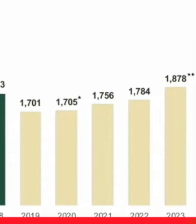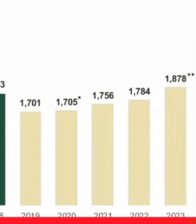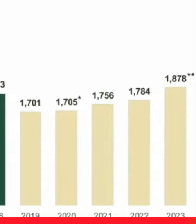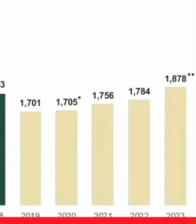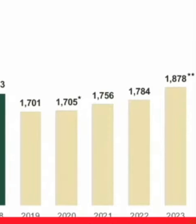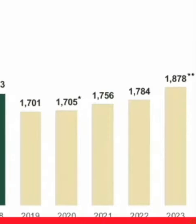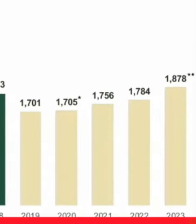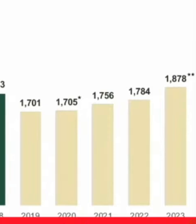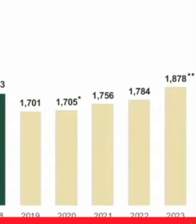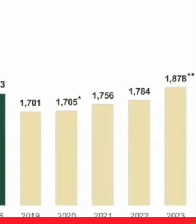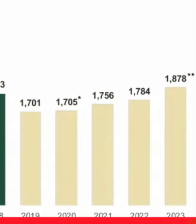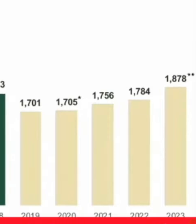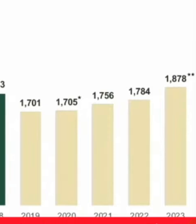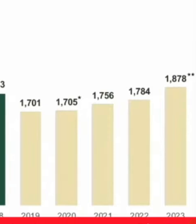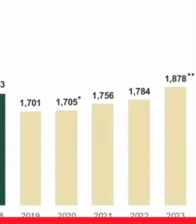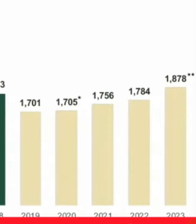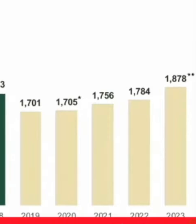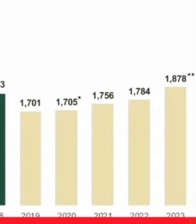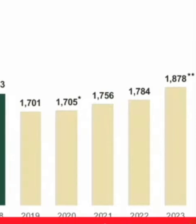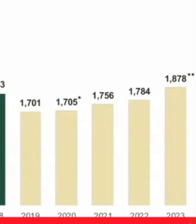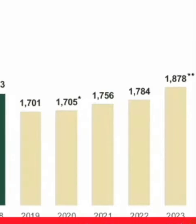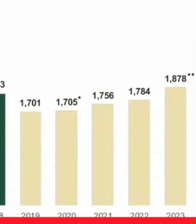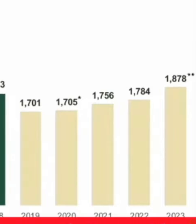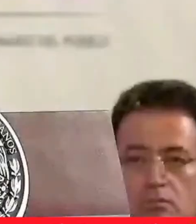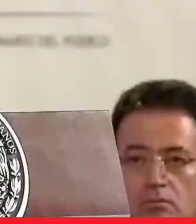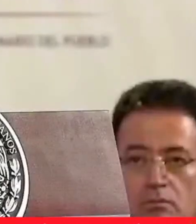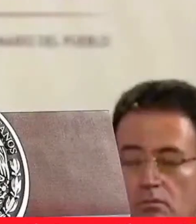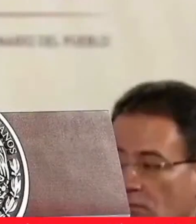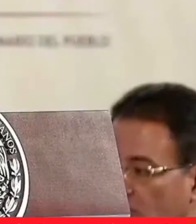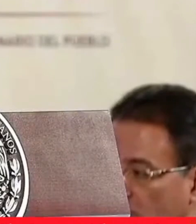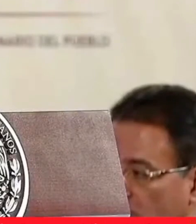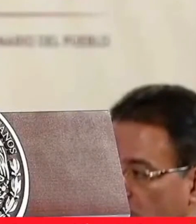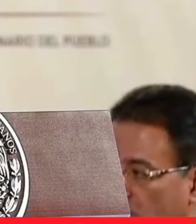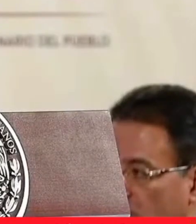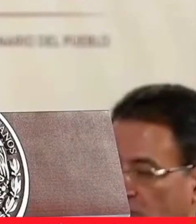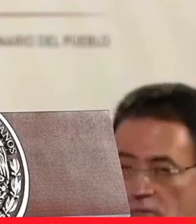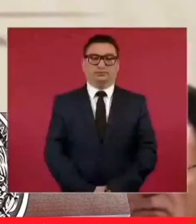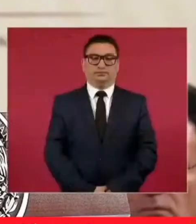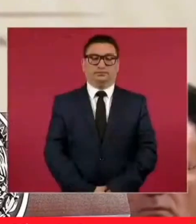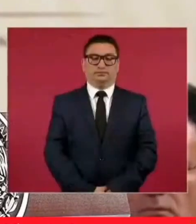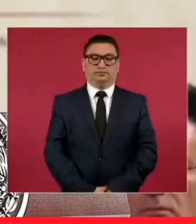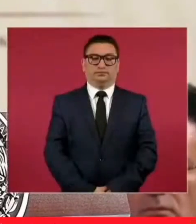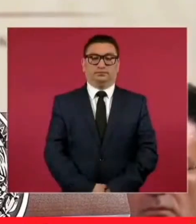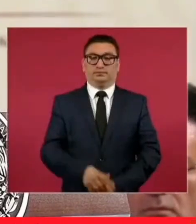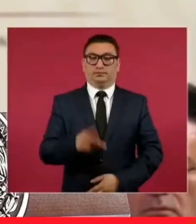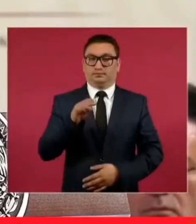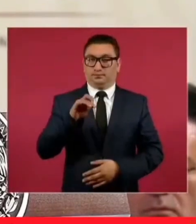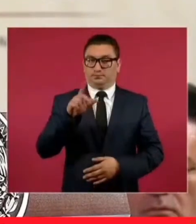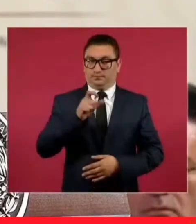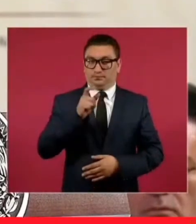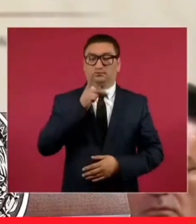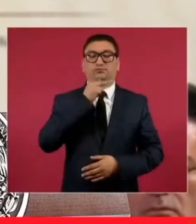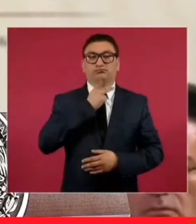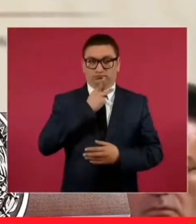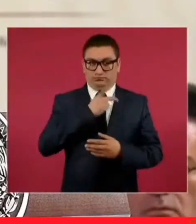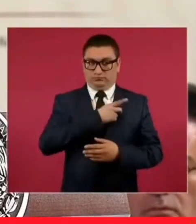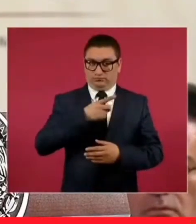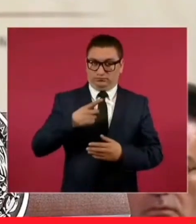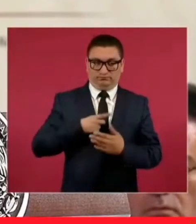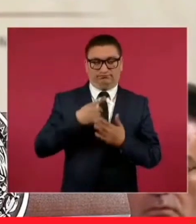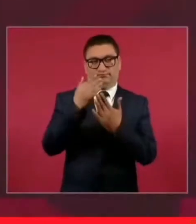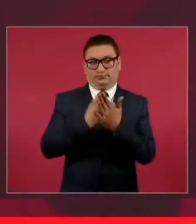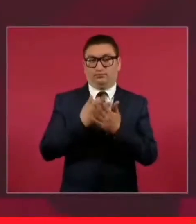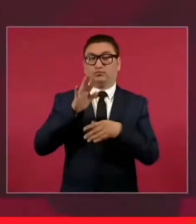Y la deuda de Pemex es menor a la deuda que se recibió